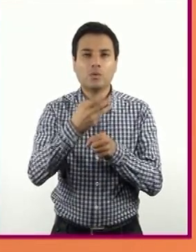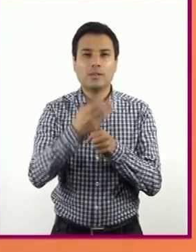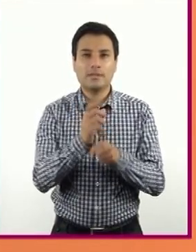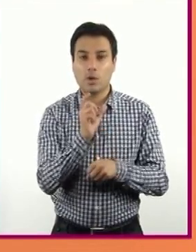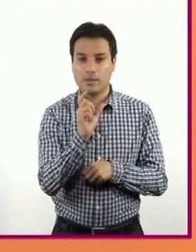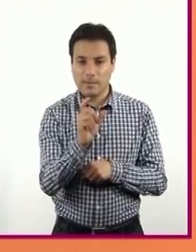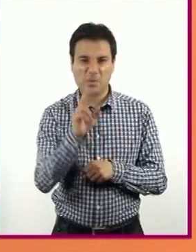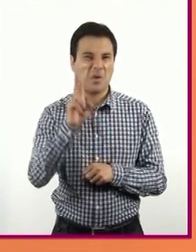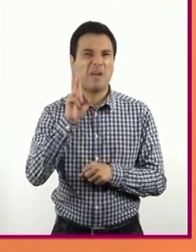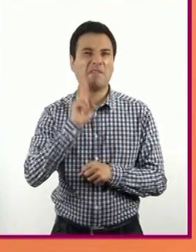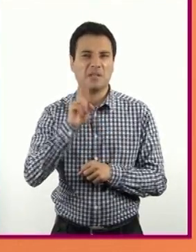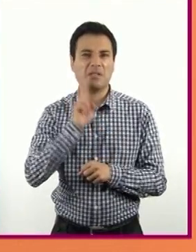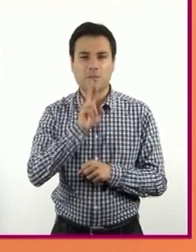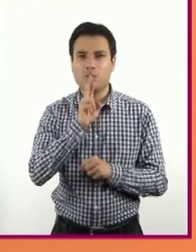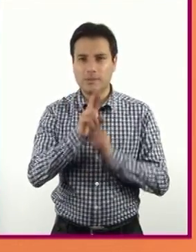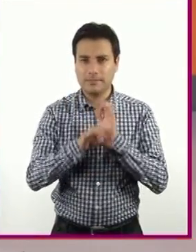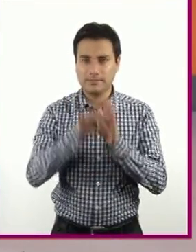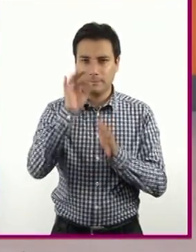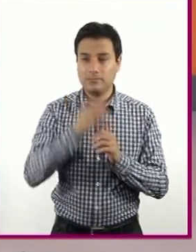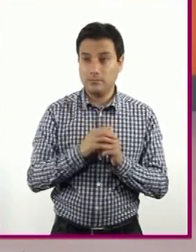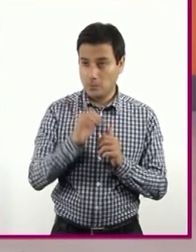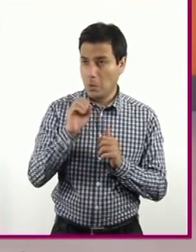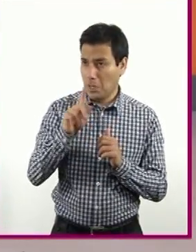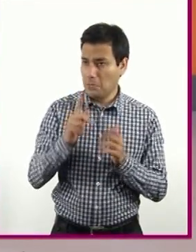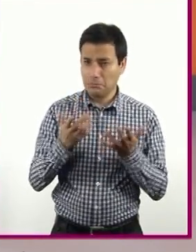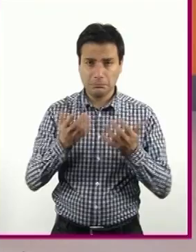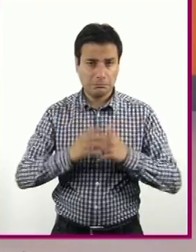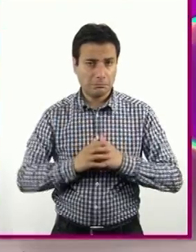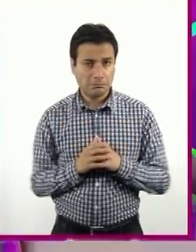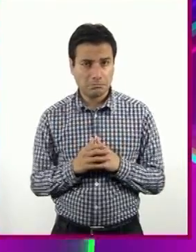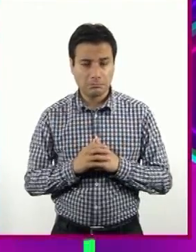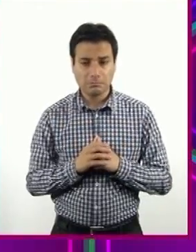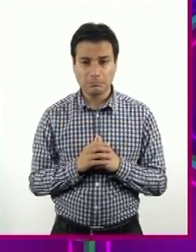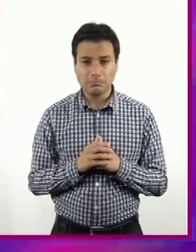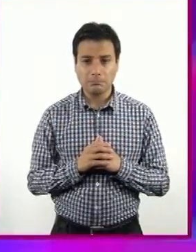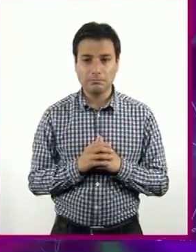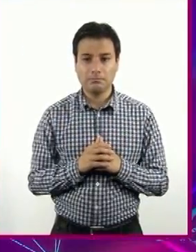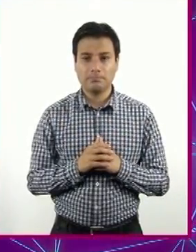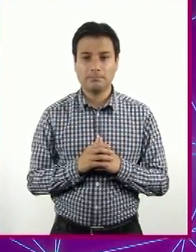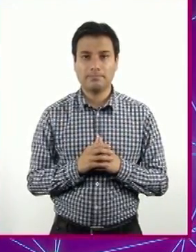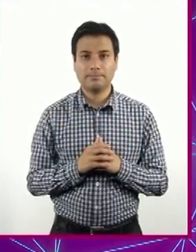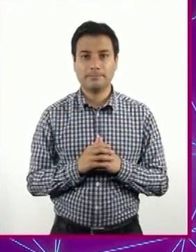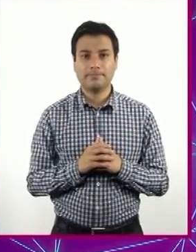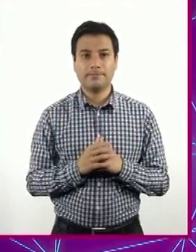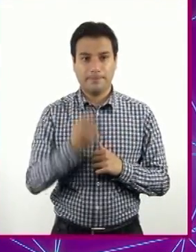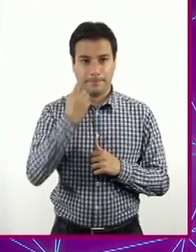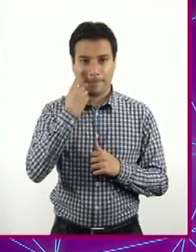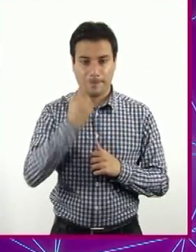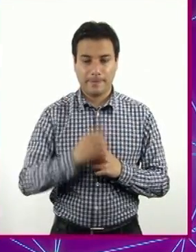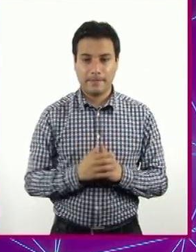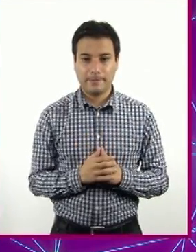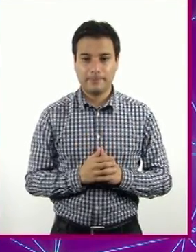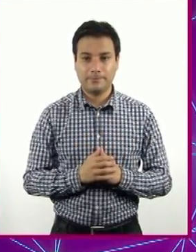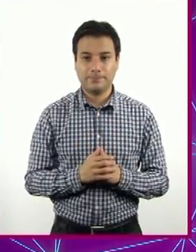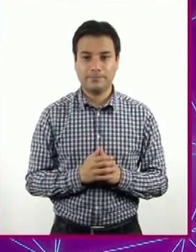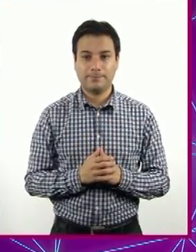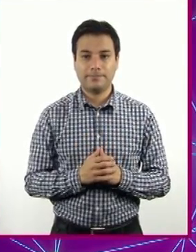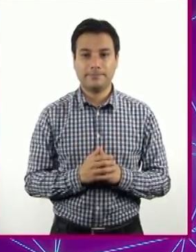a esa expresión algebraica? Vamos a encontrarlos, maestra. Tenemos la expresión